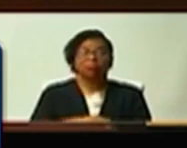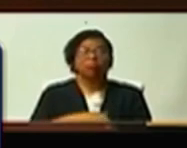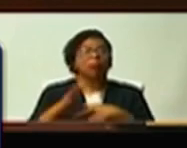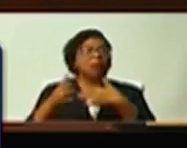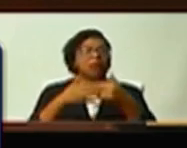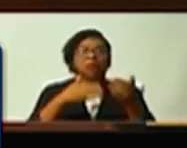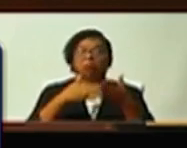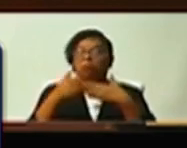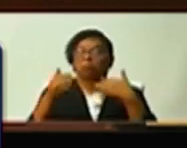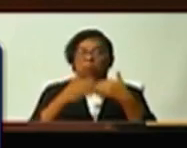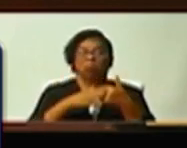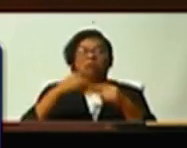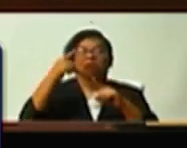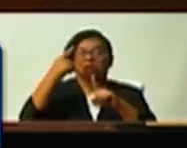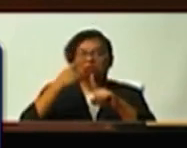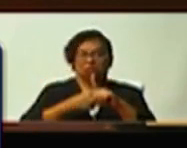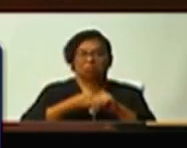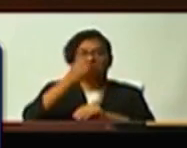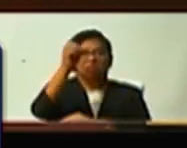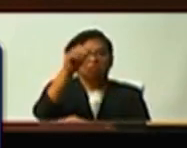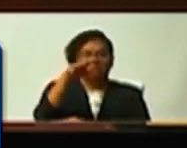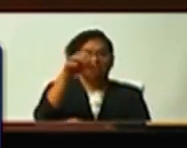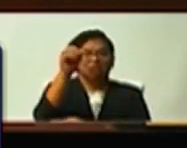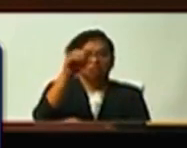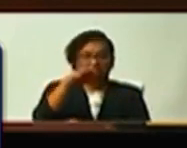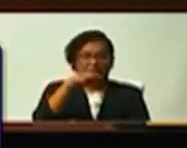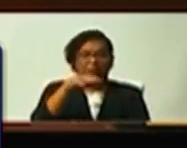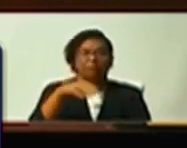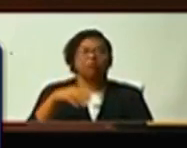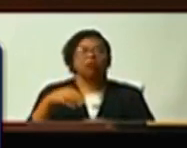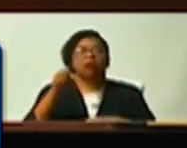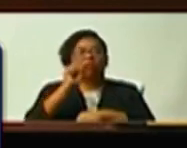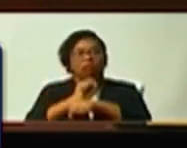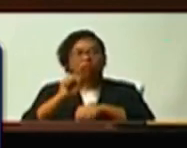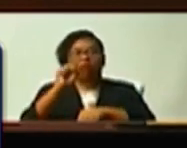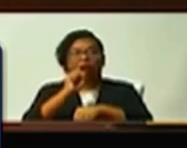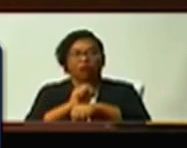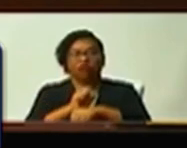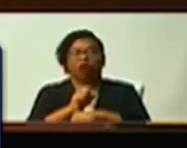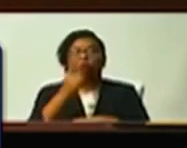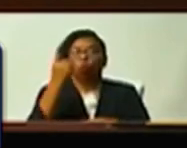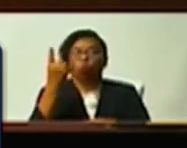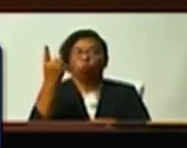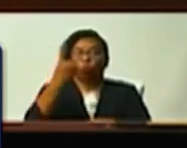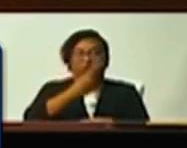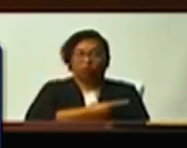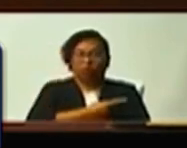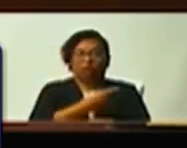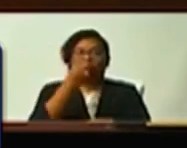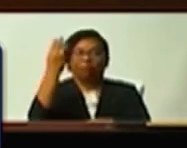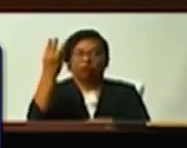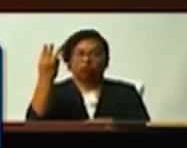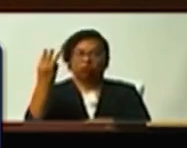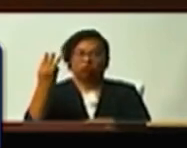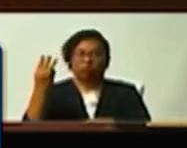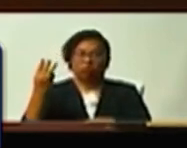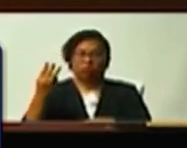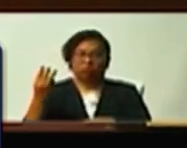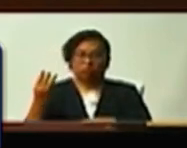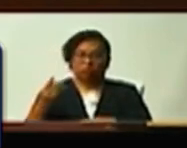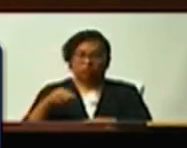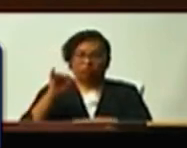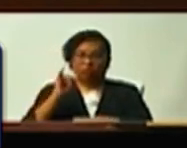no se va a reflejar en los números finales, porque hemos avanzado bastante